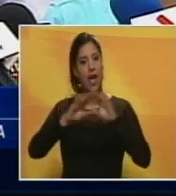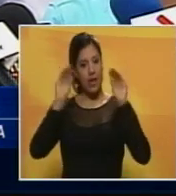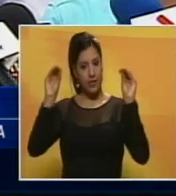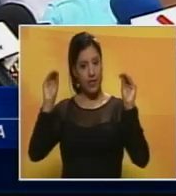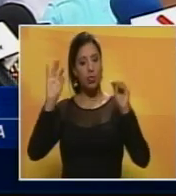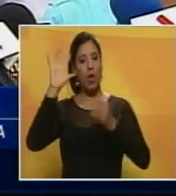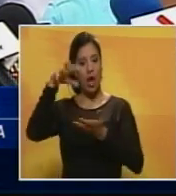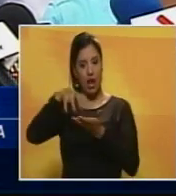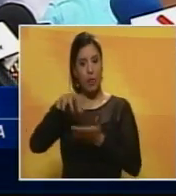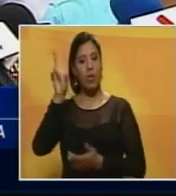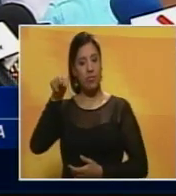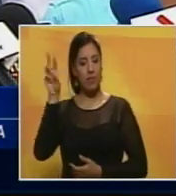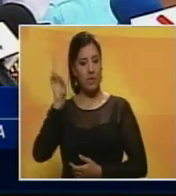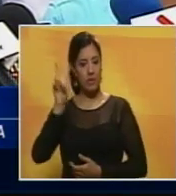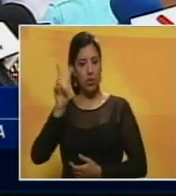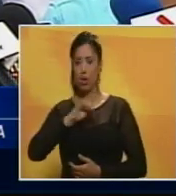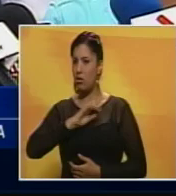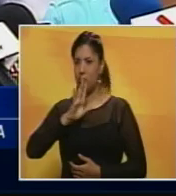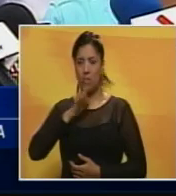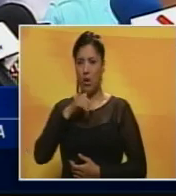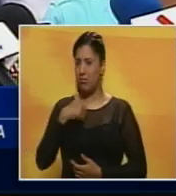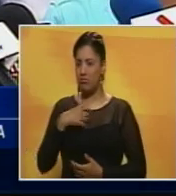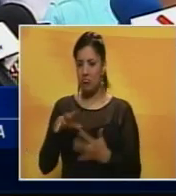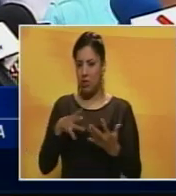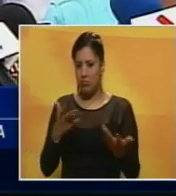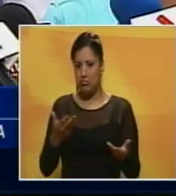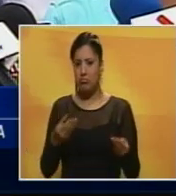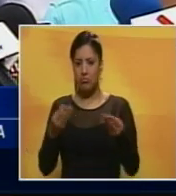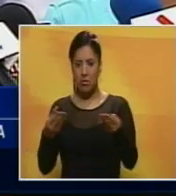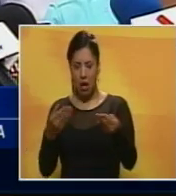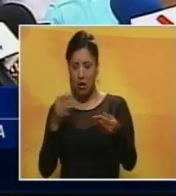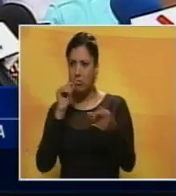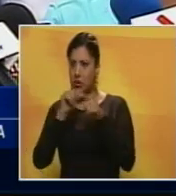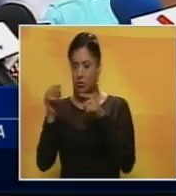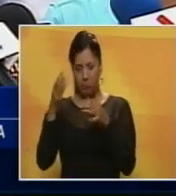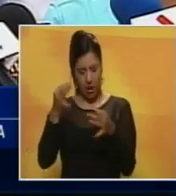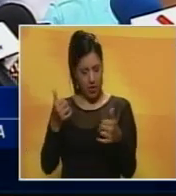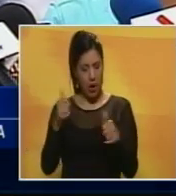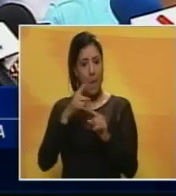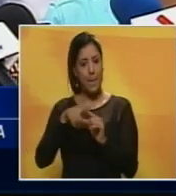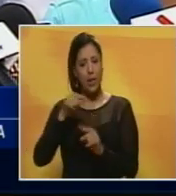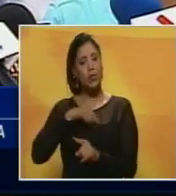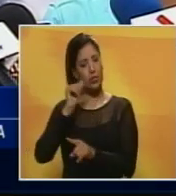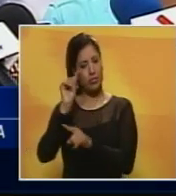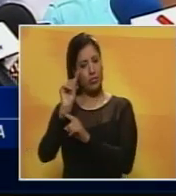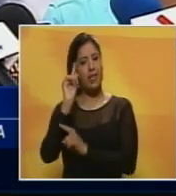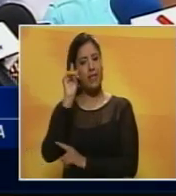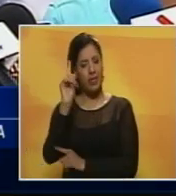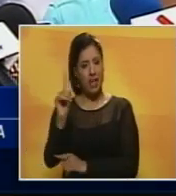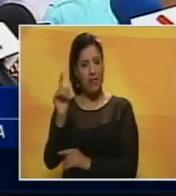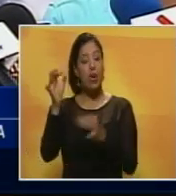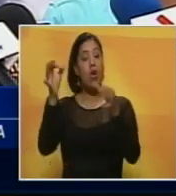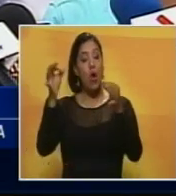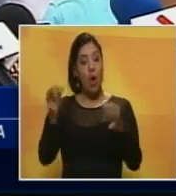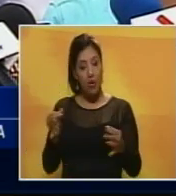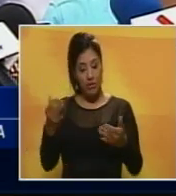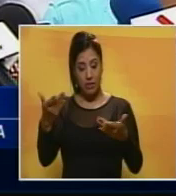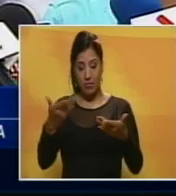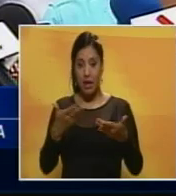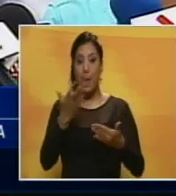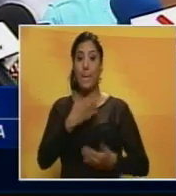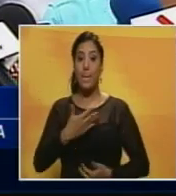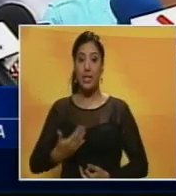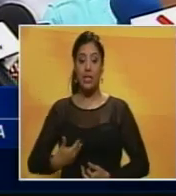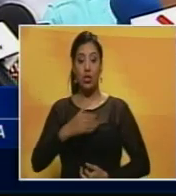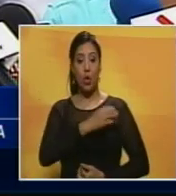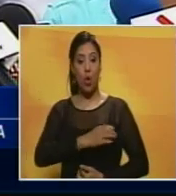anunciamos a Aragua y a Venezuela que no tenemos ningún problema en que se haga algún reclamo. Lo que sí le exigimos es que formalmente el